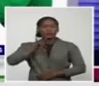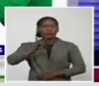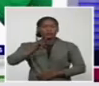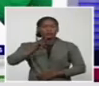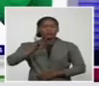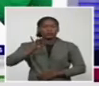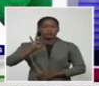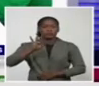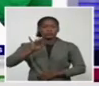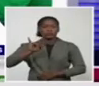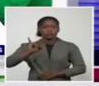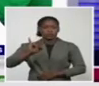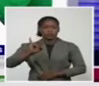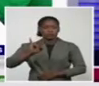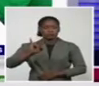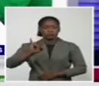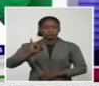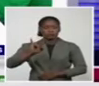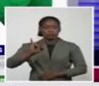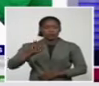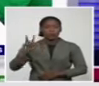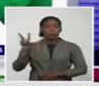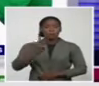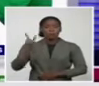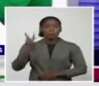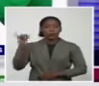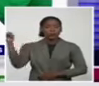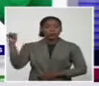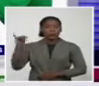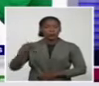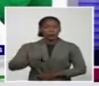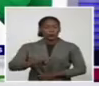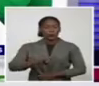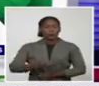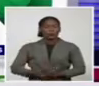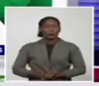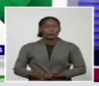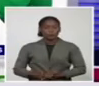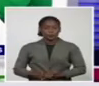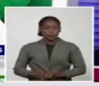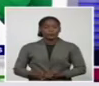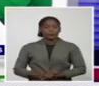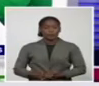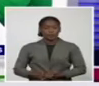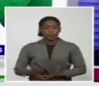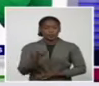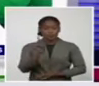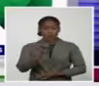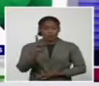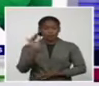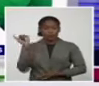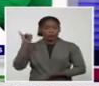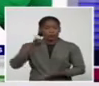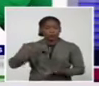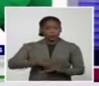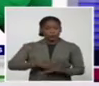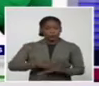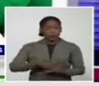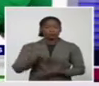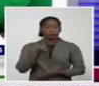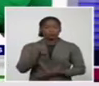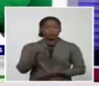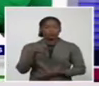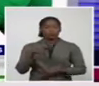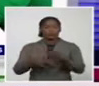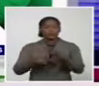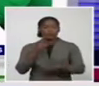986 y 22 importados. 22 personas que arribaron recientemente y se hizo el diagnóstico